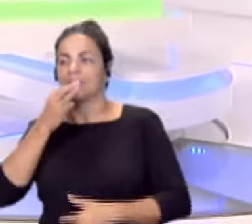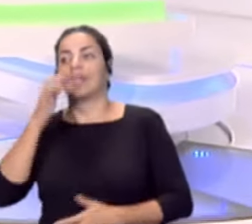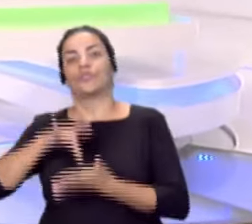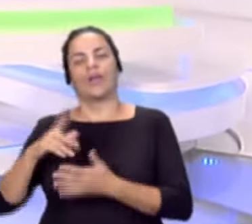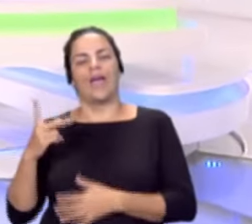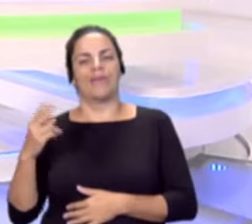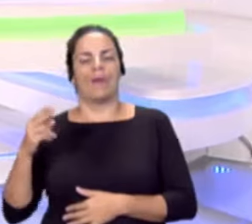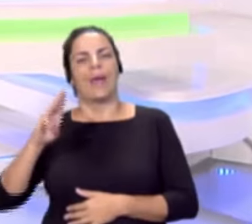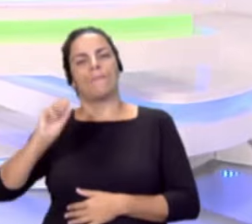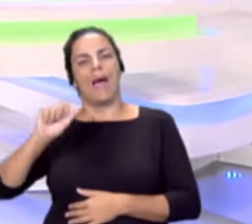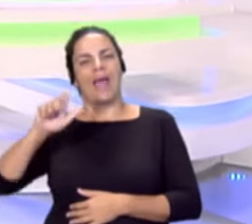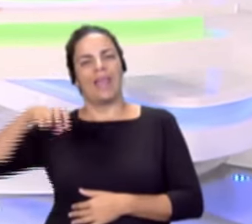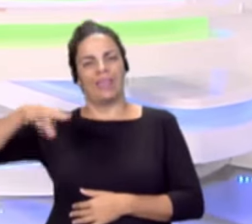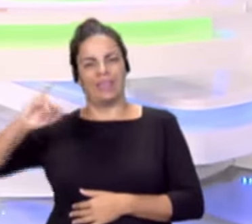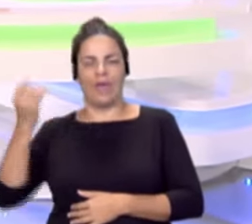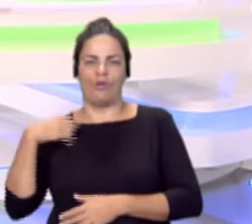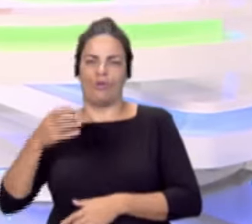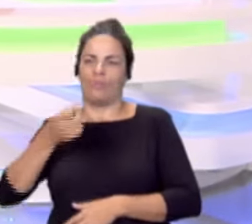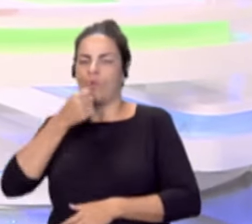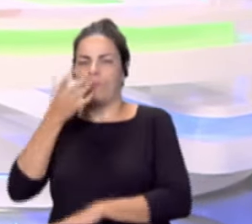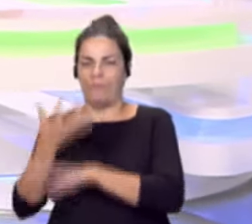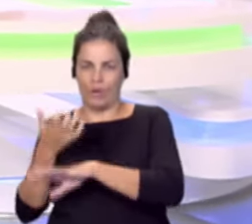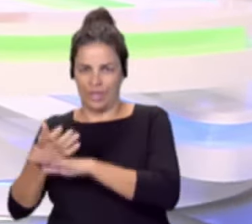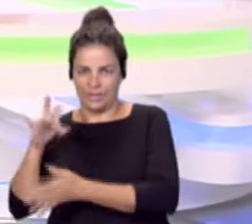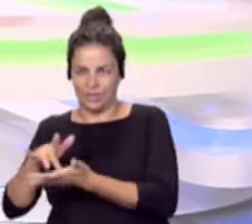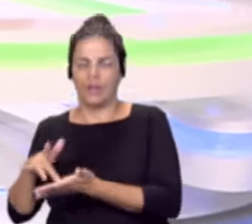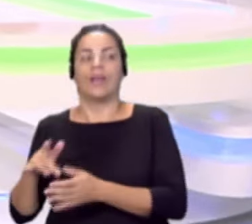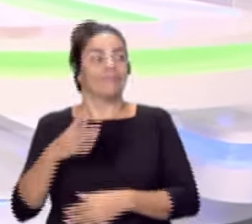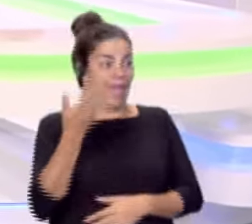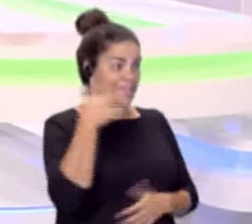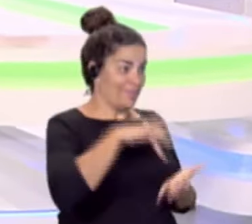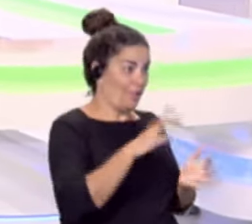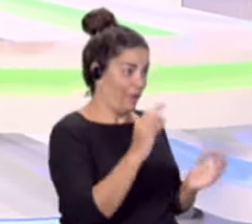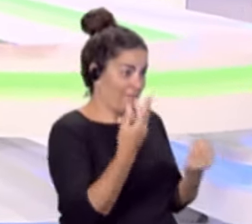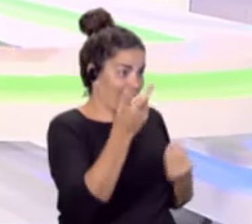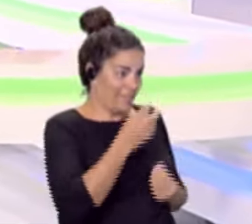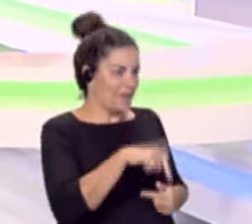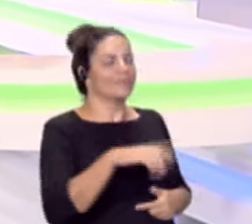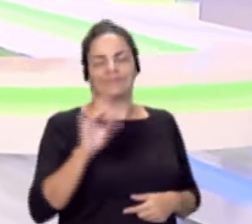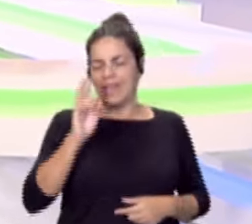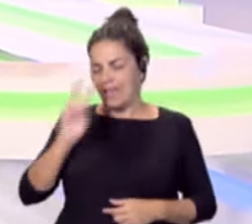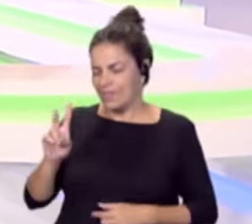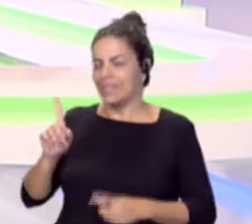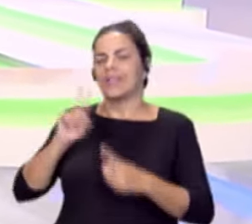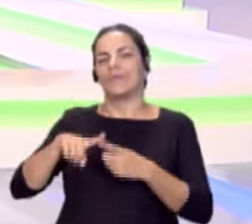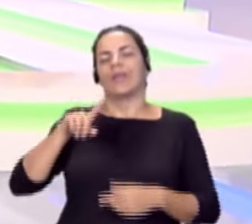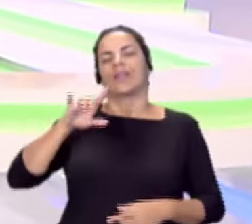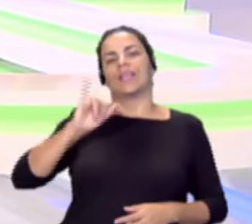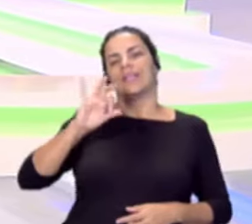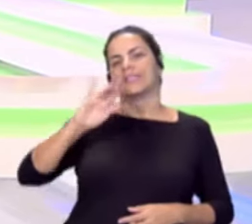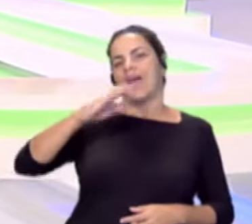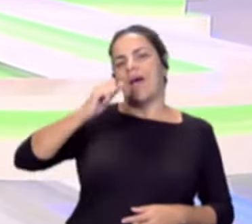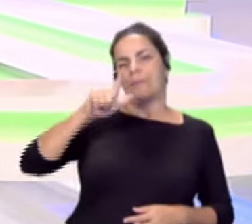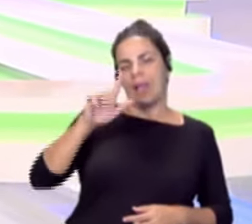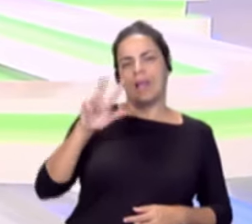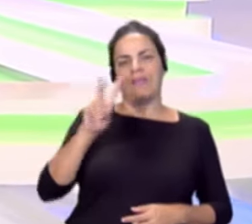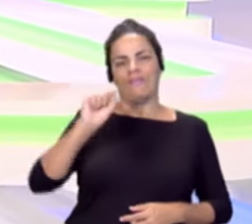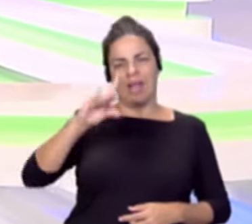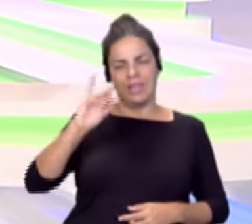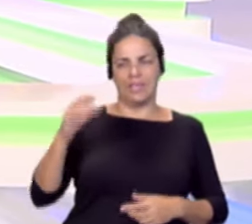Palenciano cerrando con un podcast. Estuvieron ayer aquí sí, con nosotros. Las vi. Vamos a tener también a Isabel Valdés, que es la corresponsal de género del